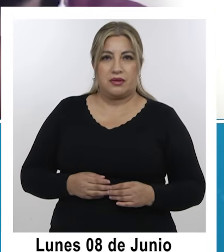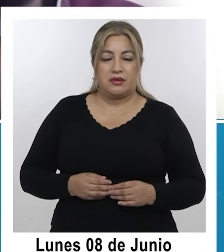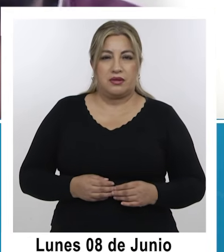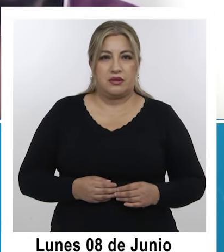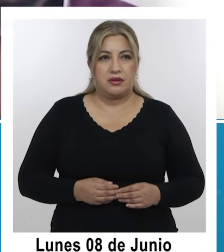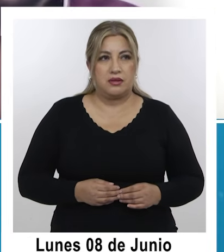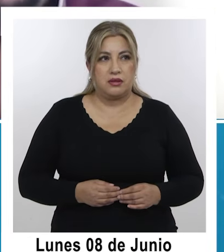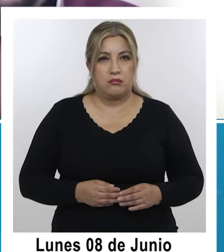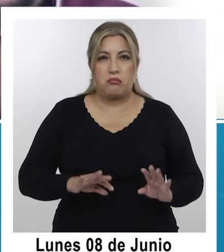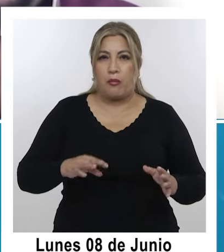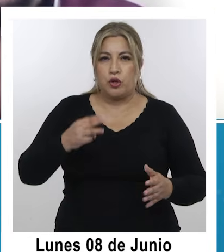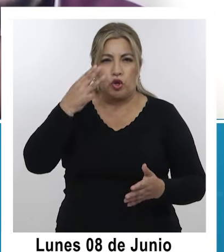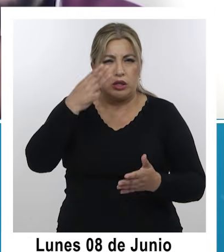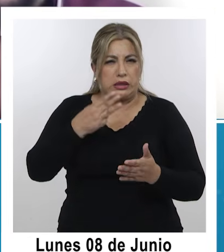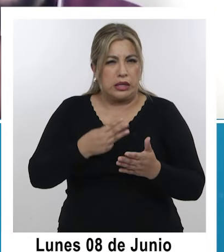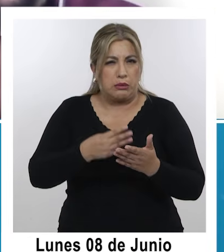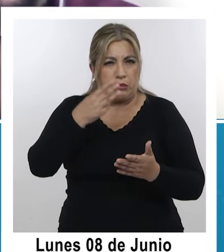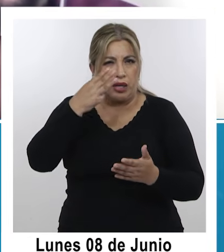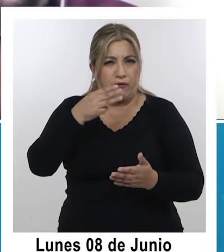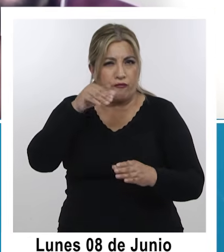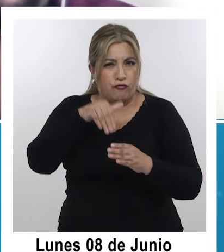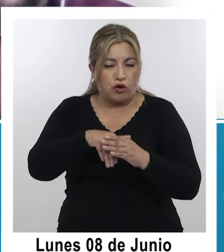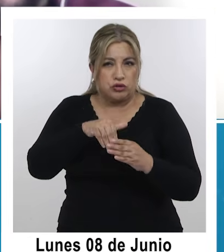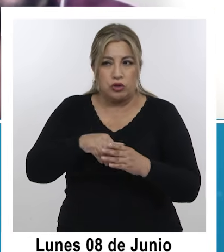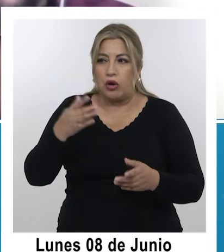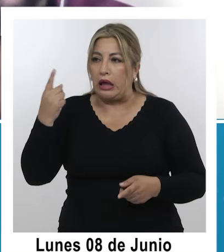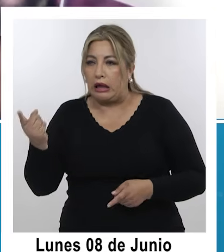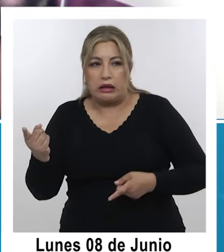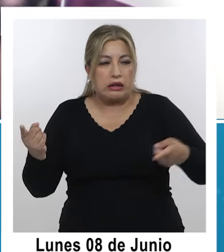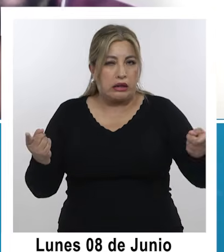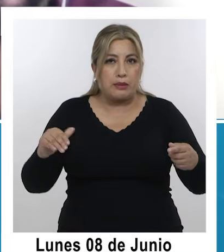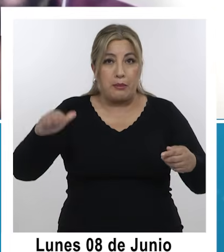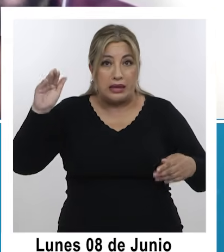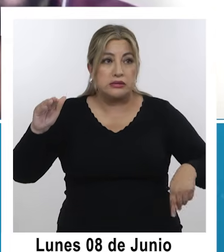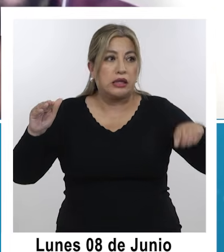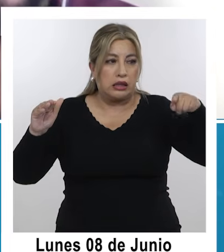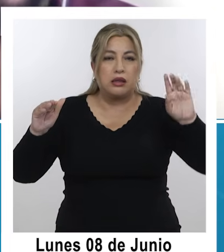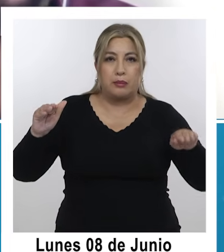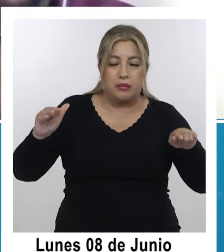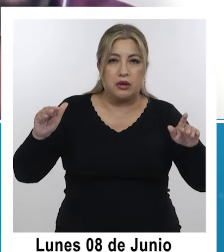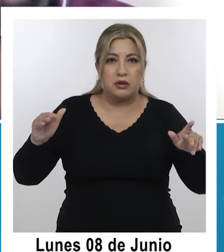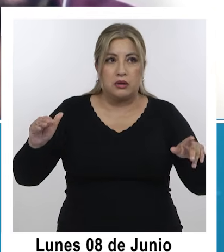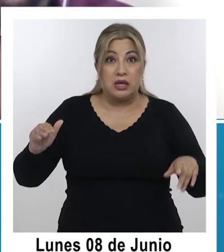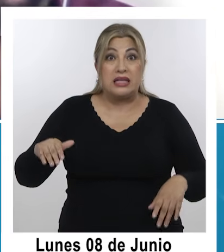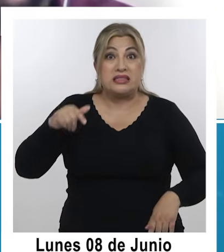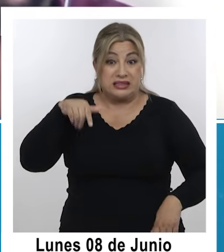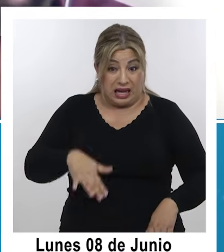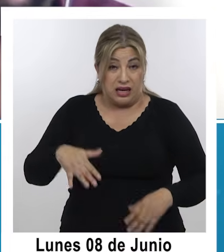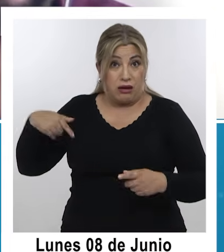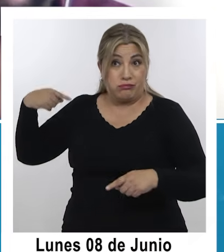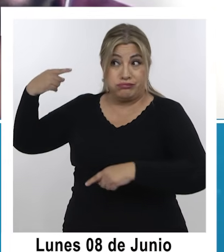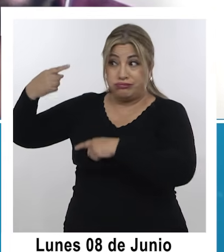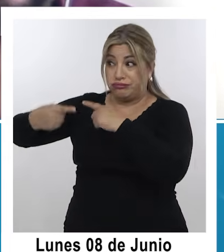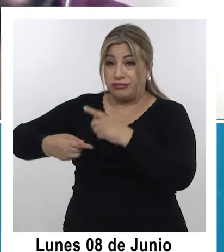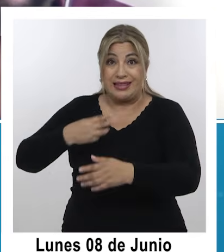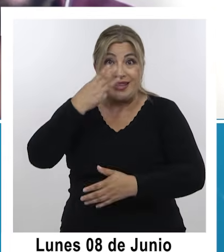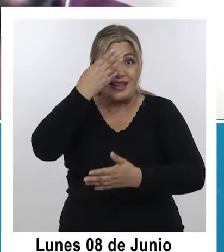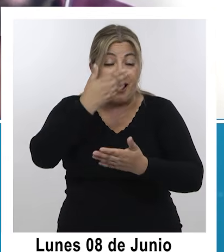son menos de 3.000 votos entre un candidato y otro. Y es la tercera vez que Keiko